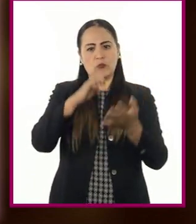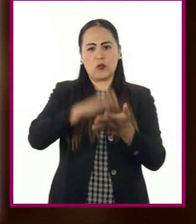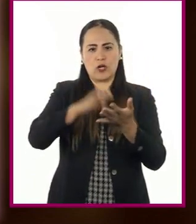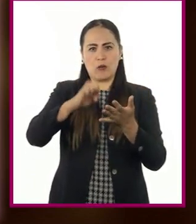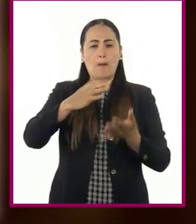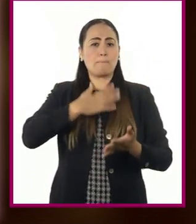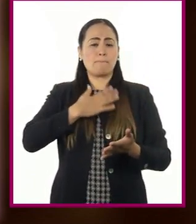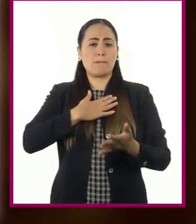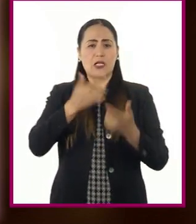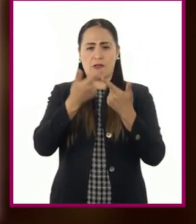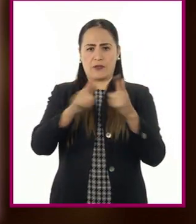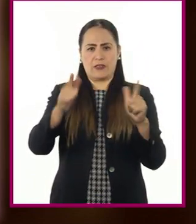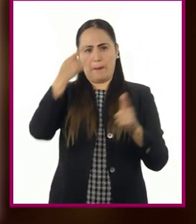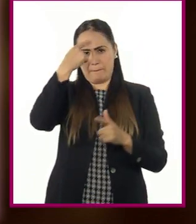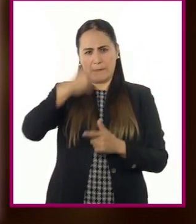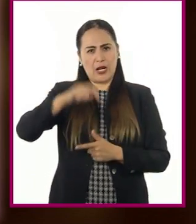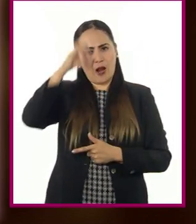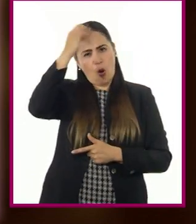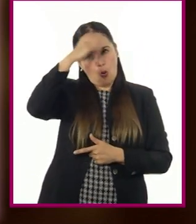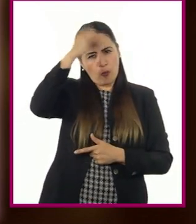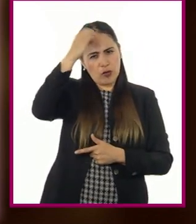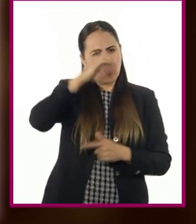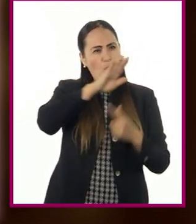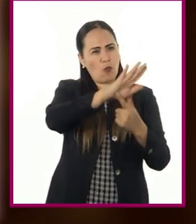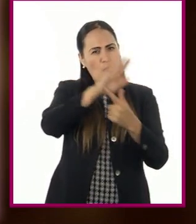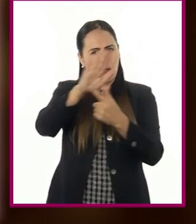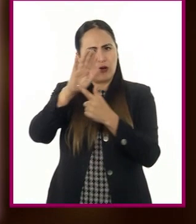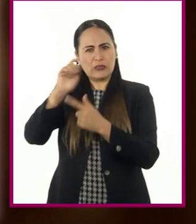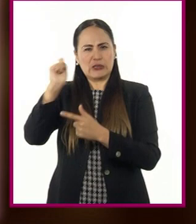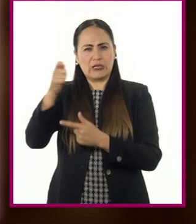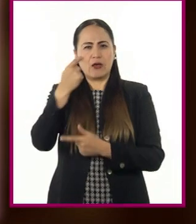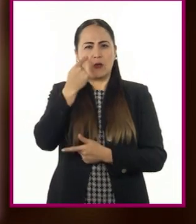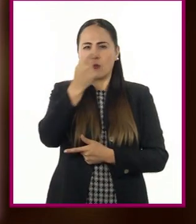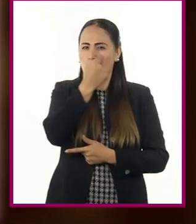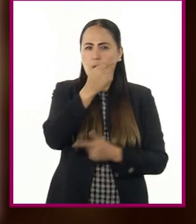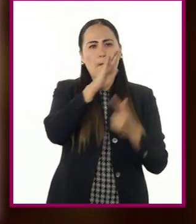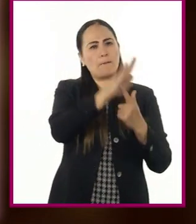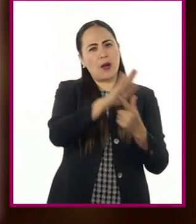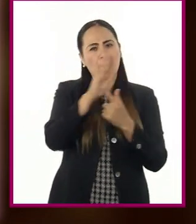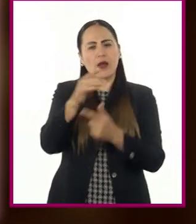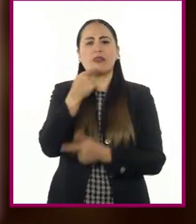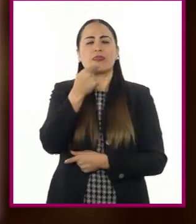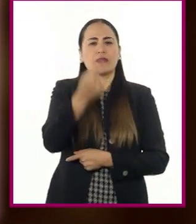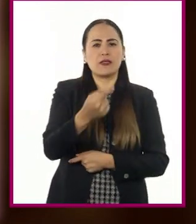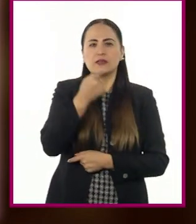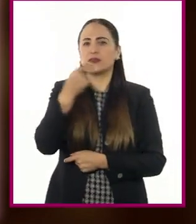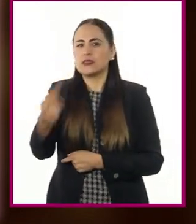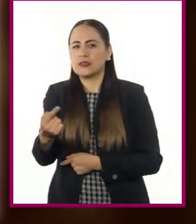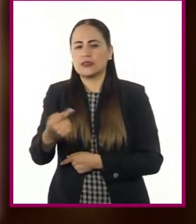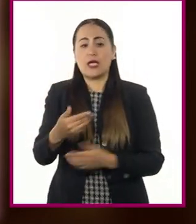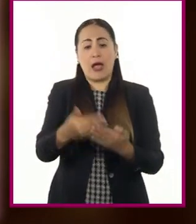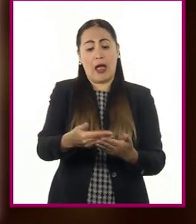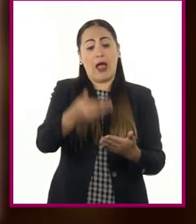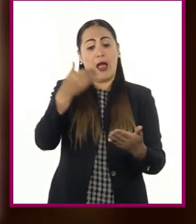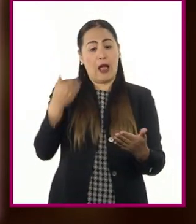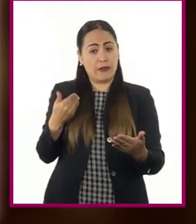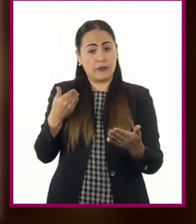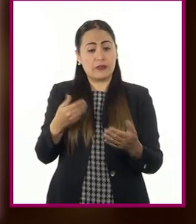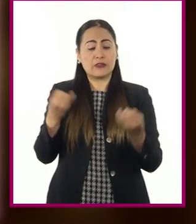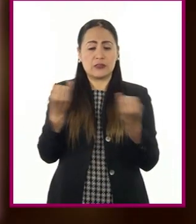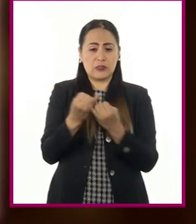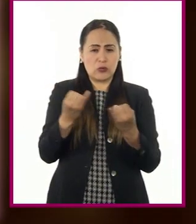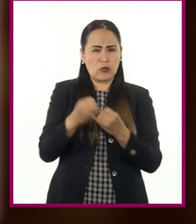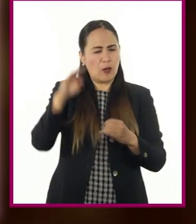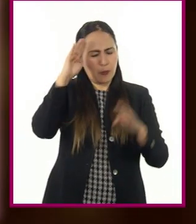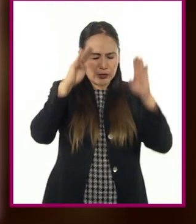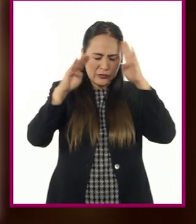nuestra libertad de opinión, lo primero que hacemos es comunicar nuestra visión de las cosas o sucesos. También, previamente, realizamos un